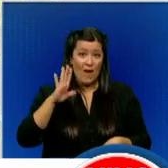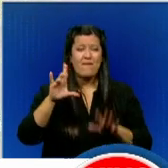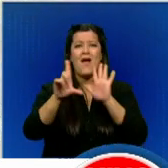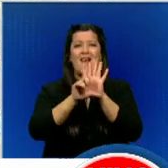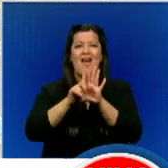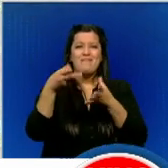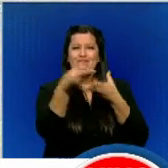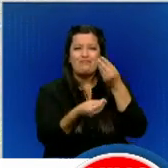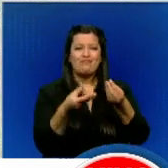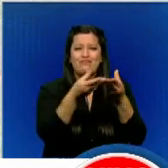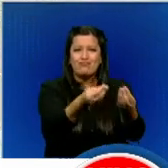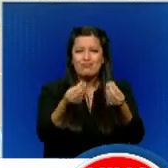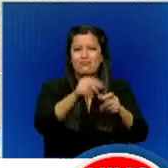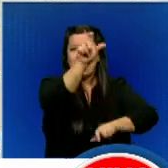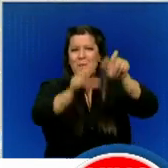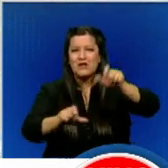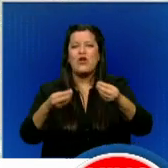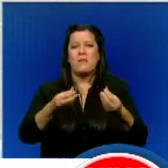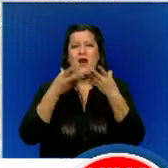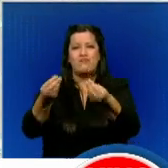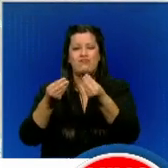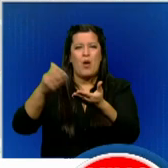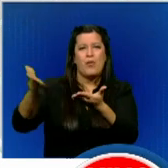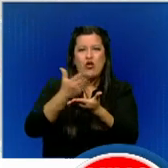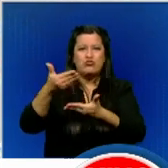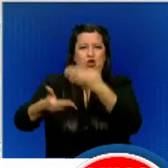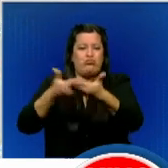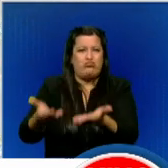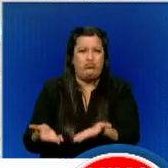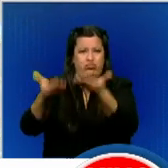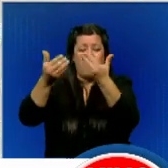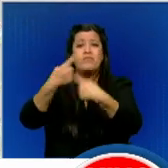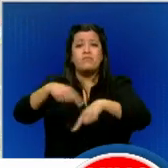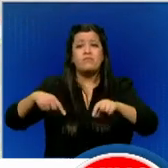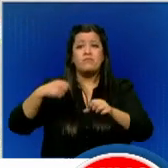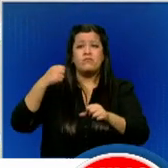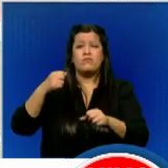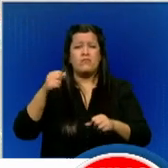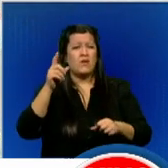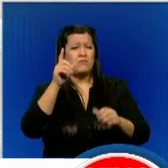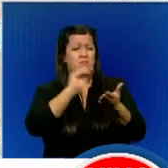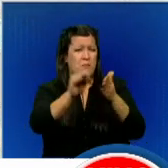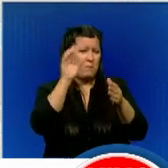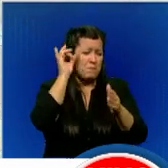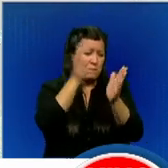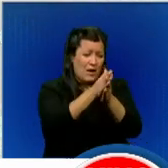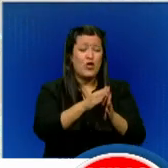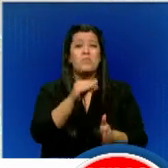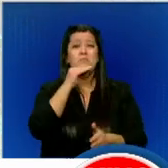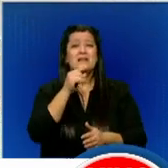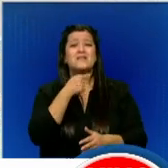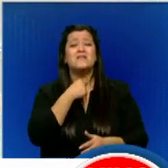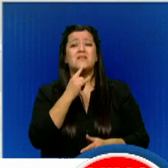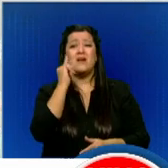solidaridad social de la represión productiva y distintas leyes hasta la recibe putada fría es culpa quiero aclarar que el diputado